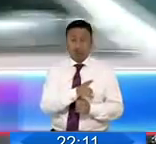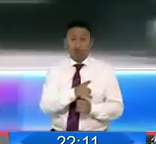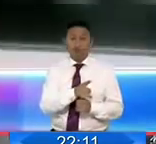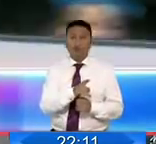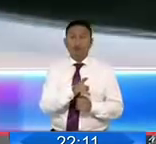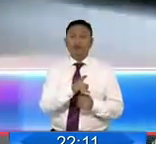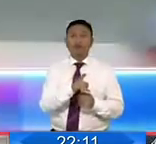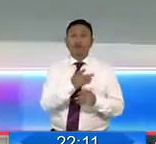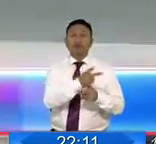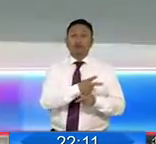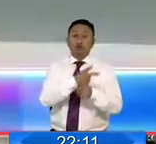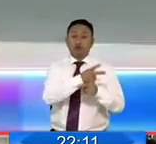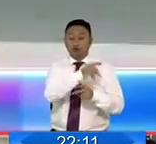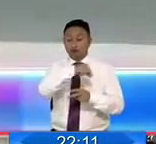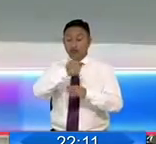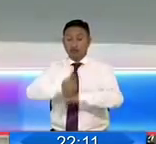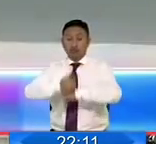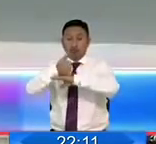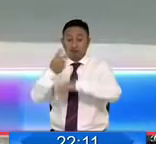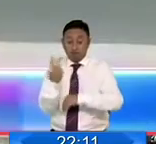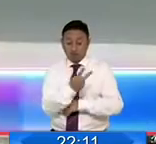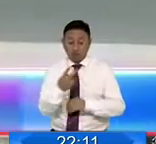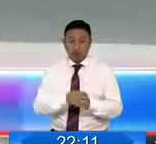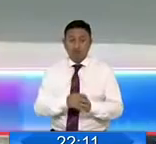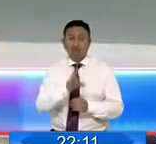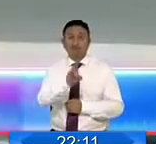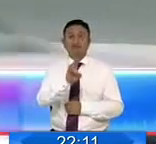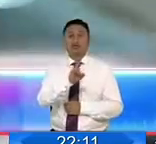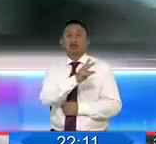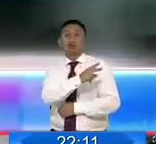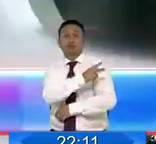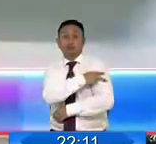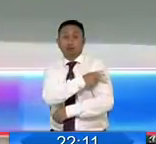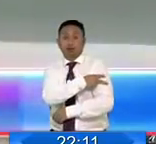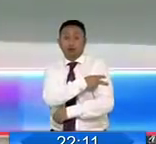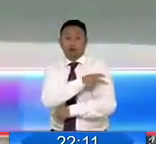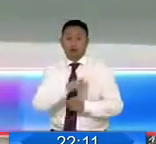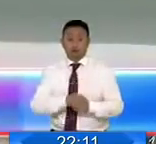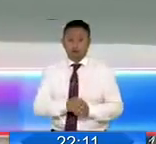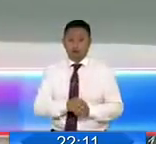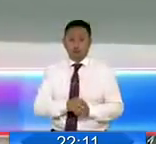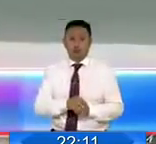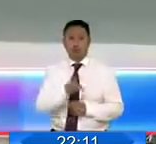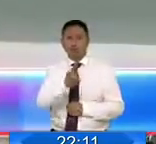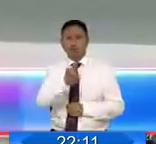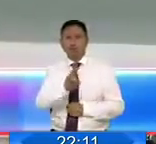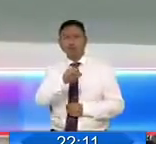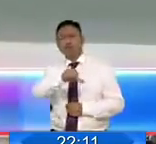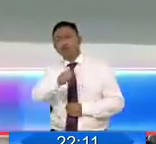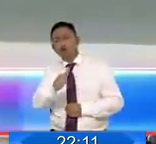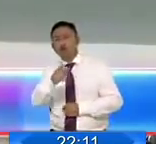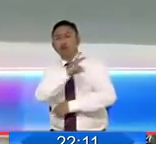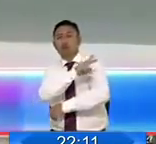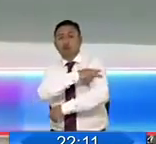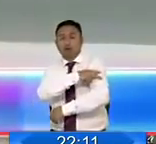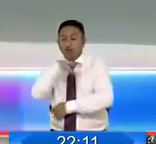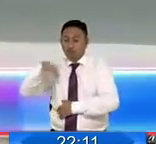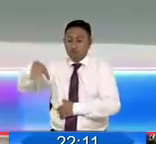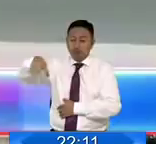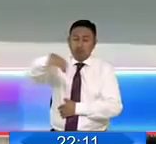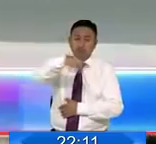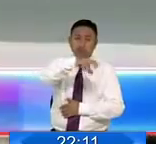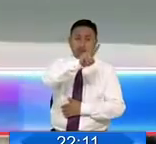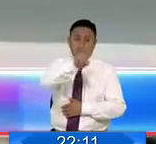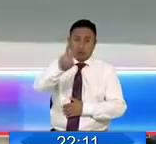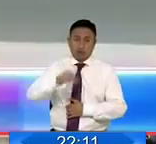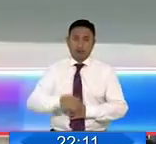del Tribunal Contencioso Electoral. Éramos 7 vocales. Habían 7 vocales provinciales en 22 provincias, eso